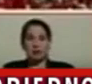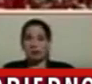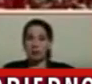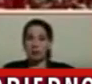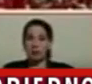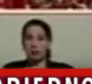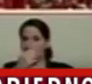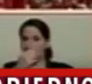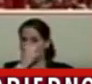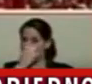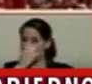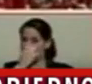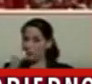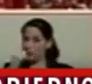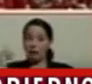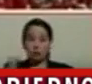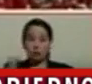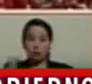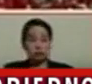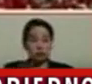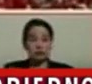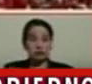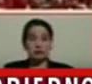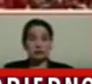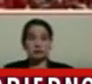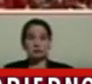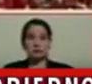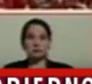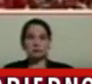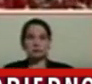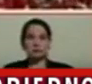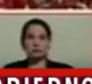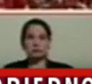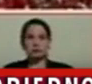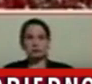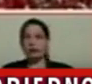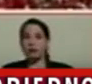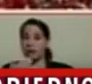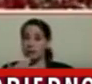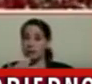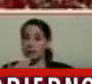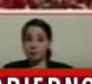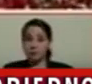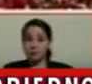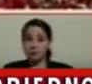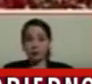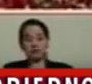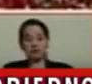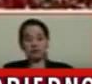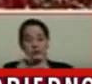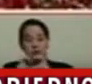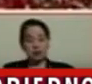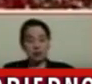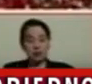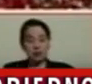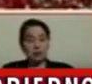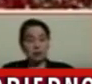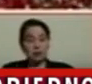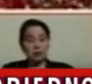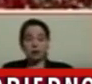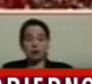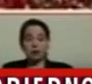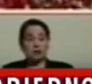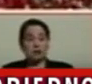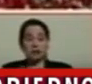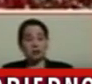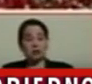Y pido que se investiguen en los Estados Unidos las acciones ilegales y golpistas de John Bolton contra la democracia